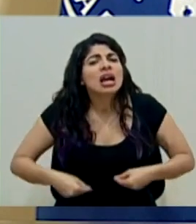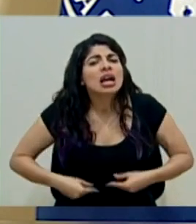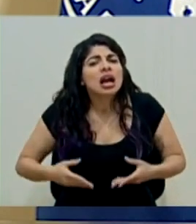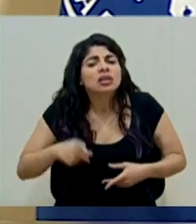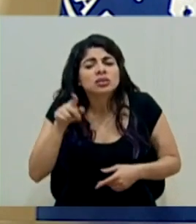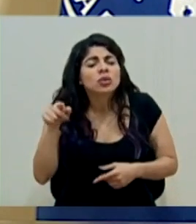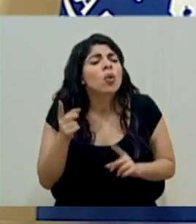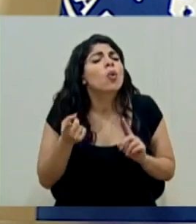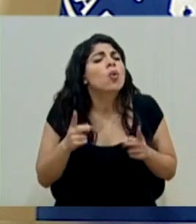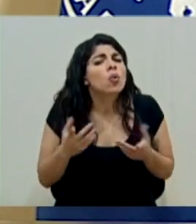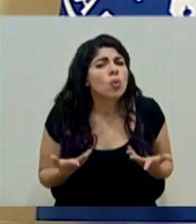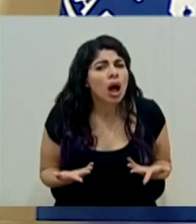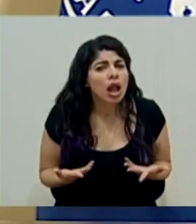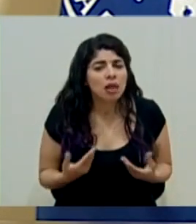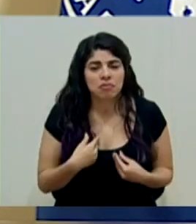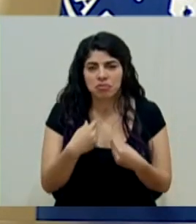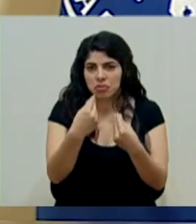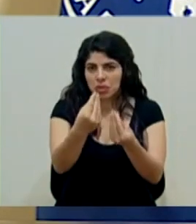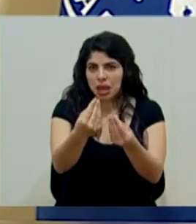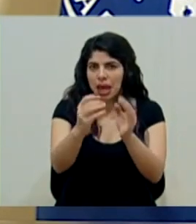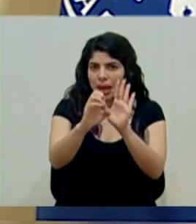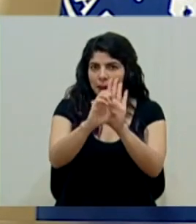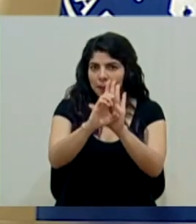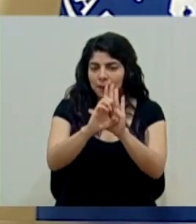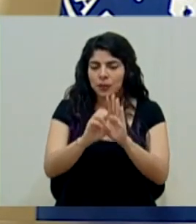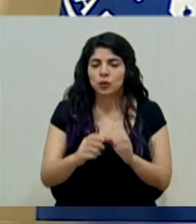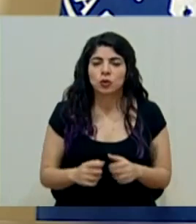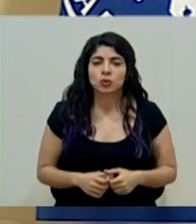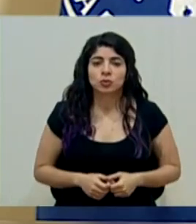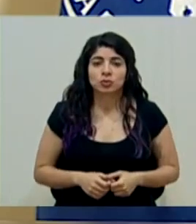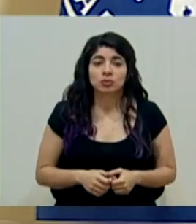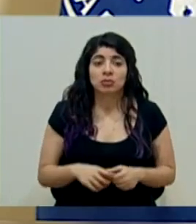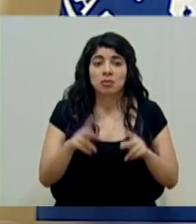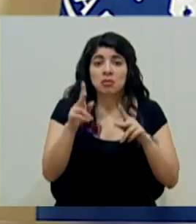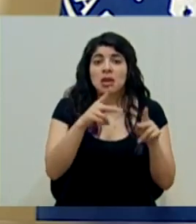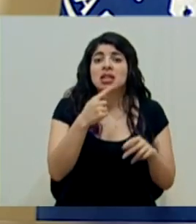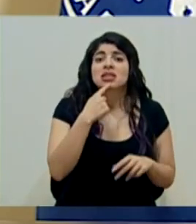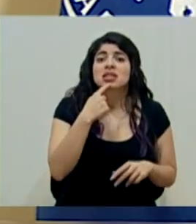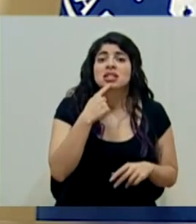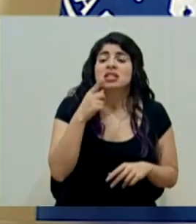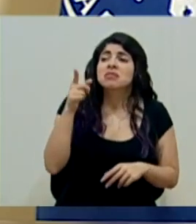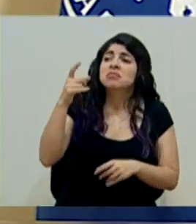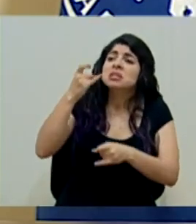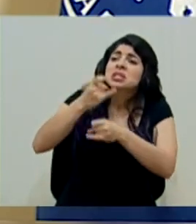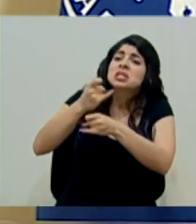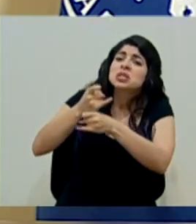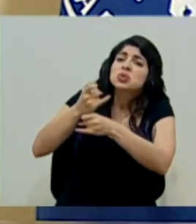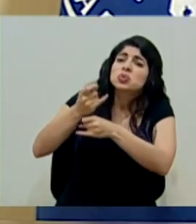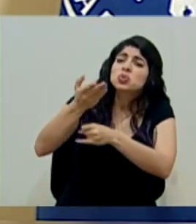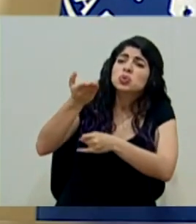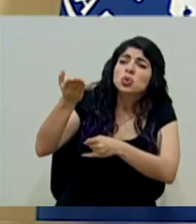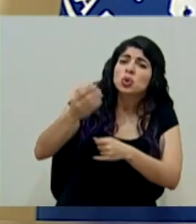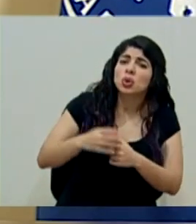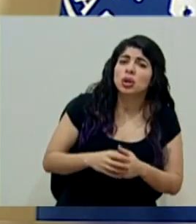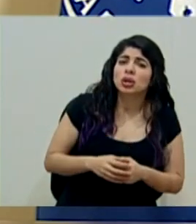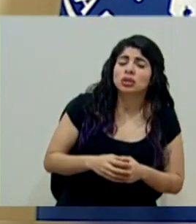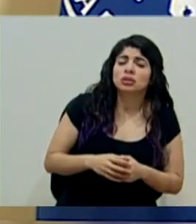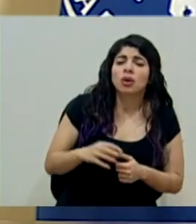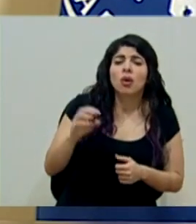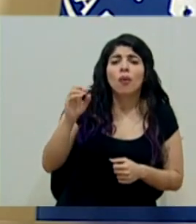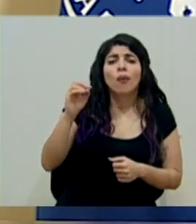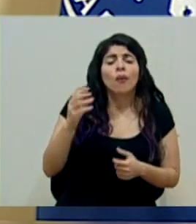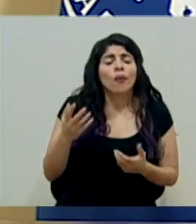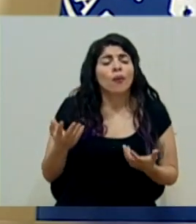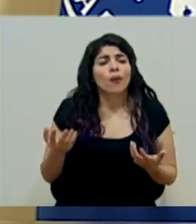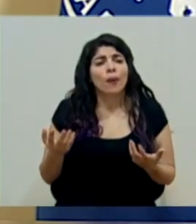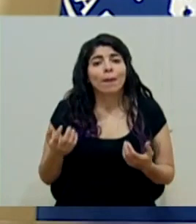gasto. Pongo un ejemplo. Se habla de la parte de las instituciones o